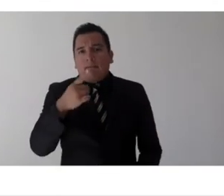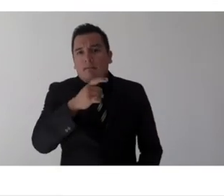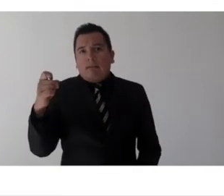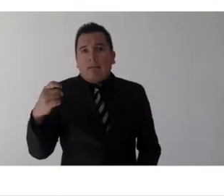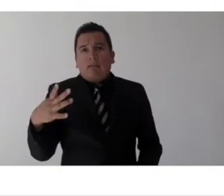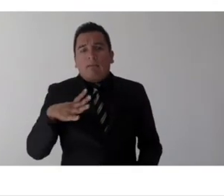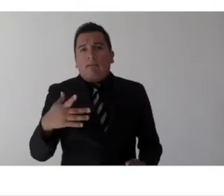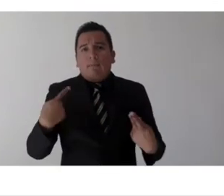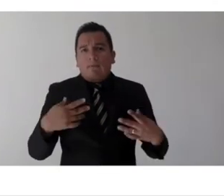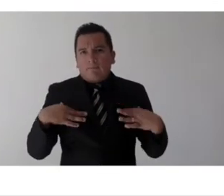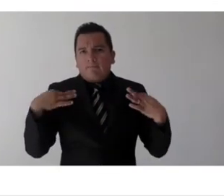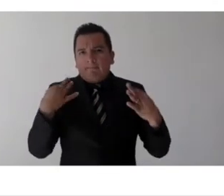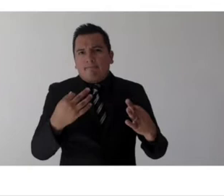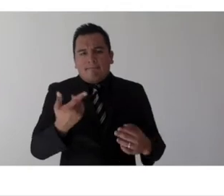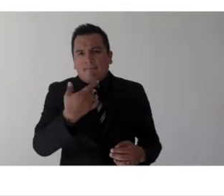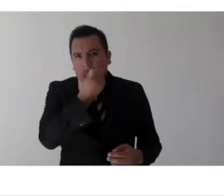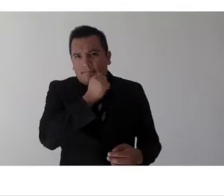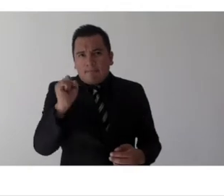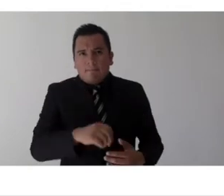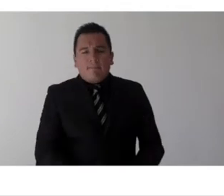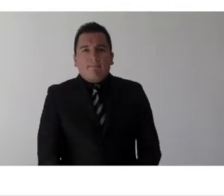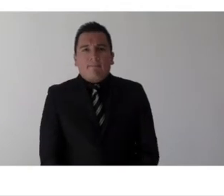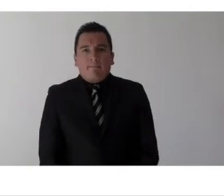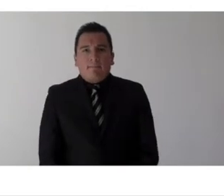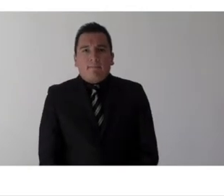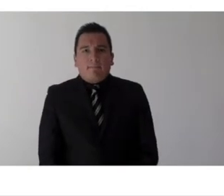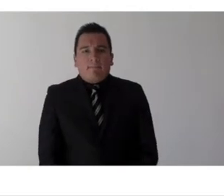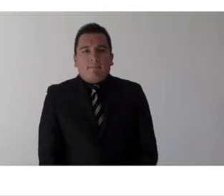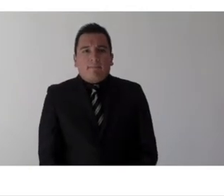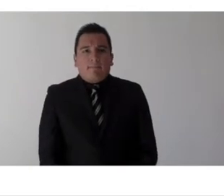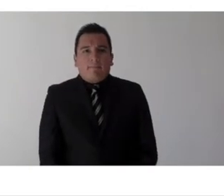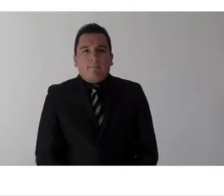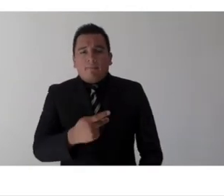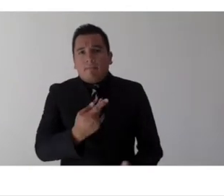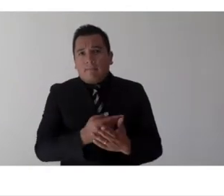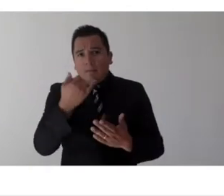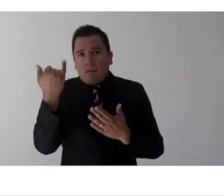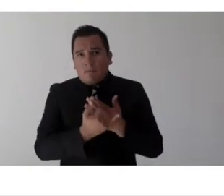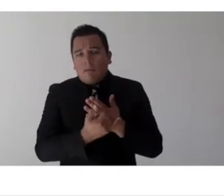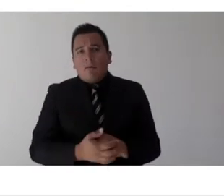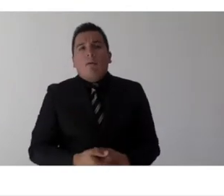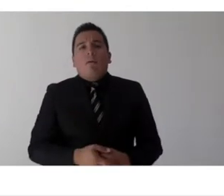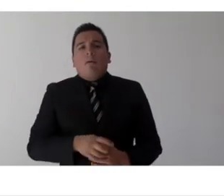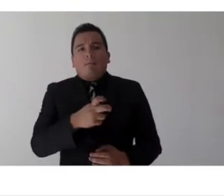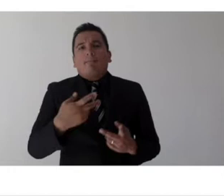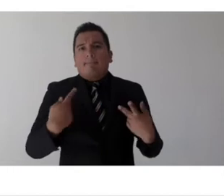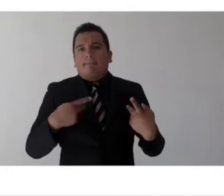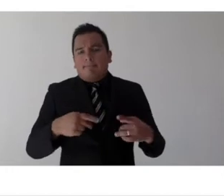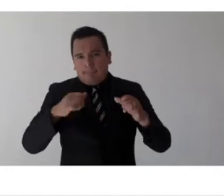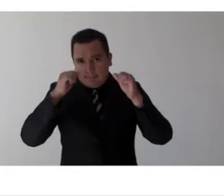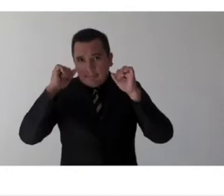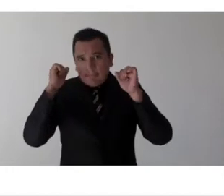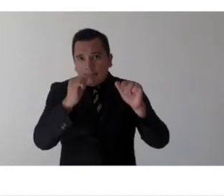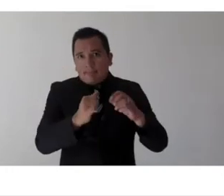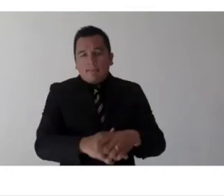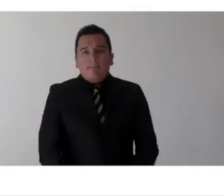muy potentes, que sus proyectos van a contar con el respaldo del Instituto Electoral de Coahuila